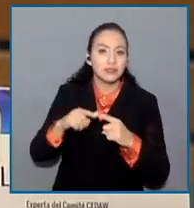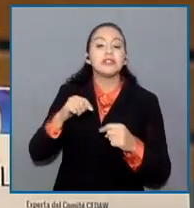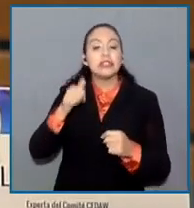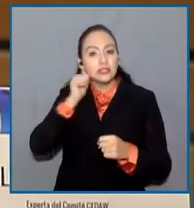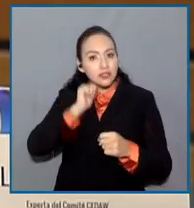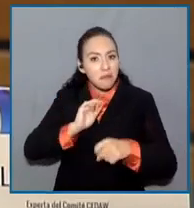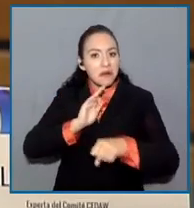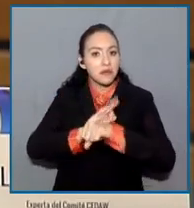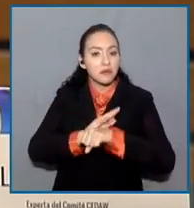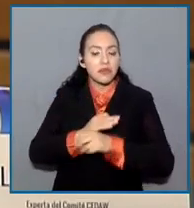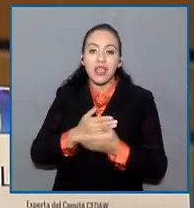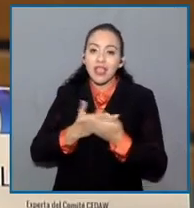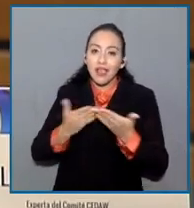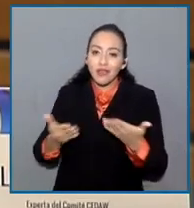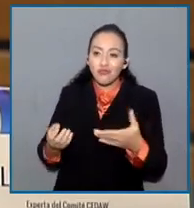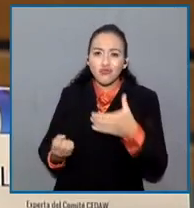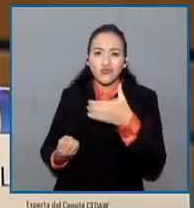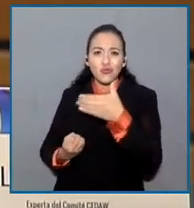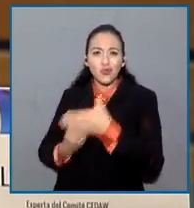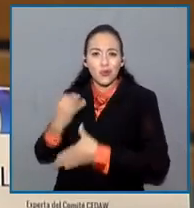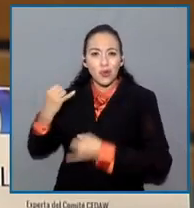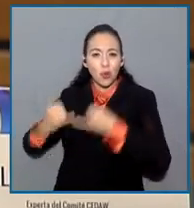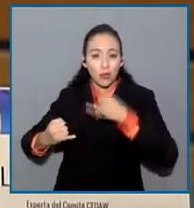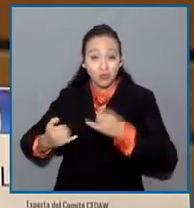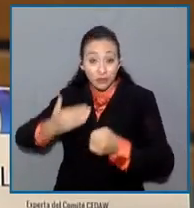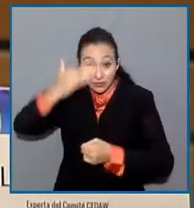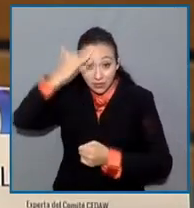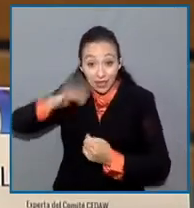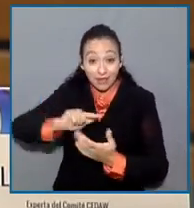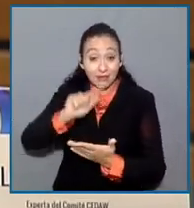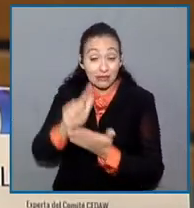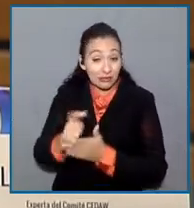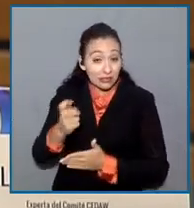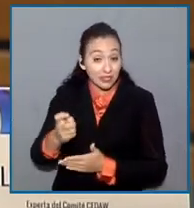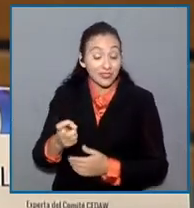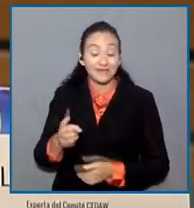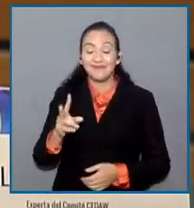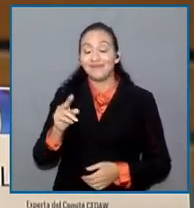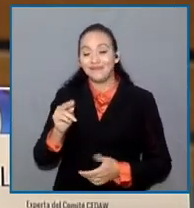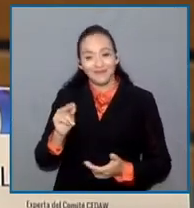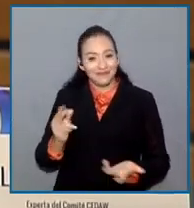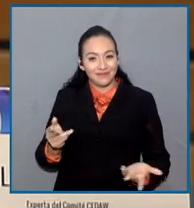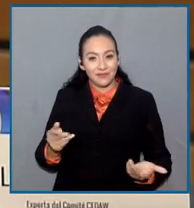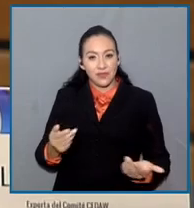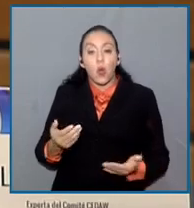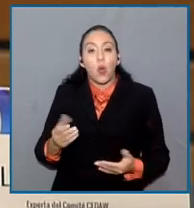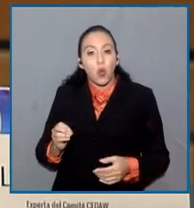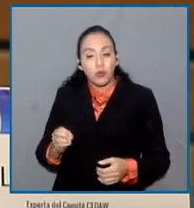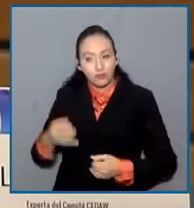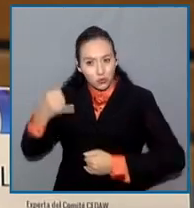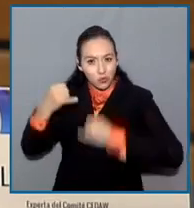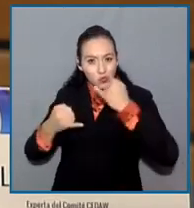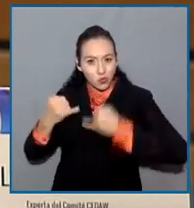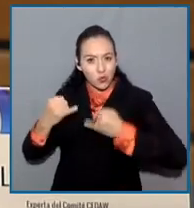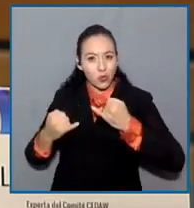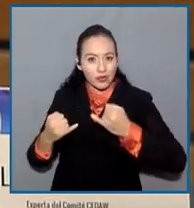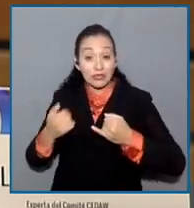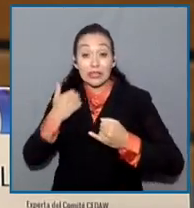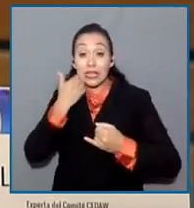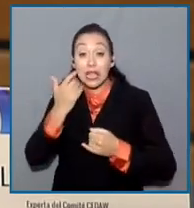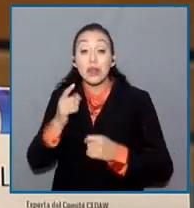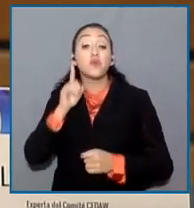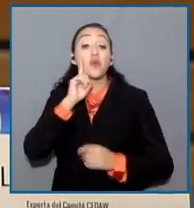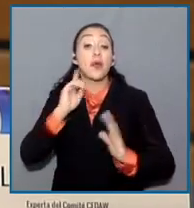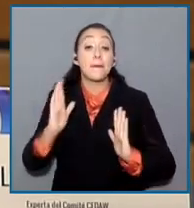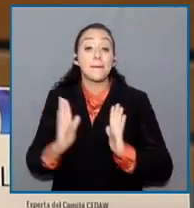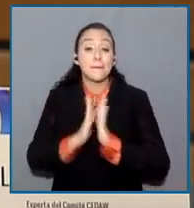los casos concretos, independientemente de que las mujeres juzgadoras, de algunas que quieran participar en este proceso, van